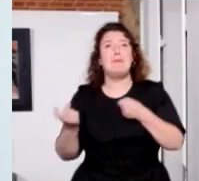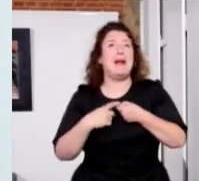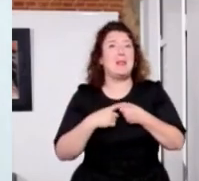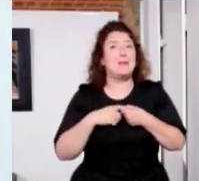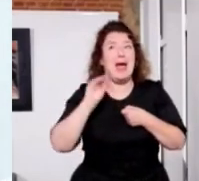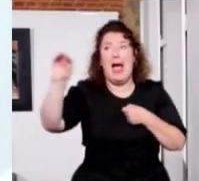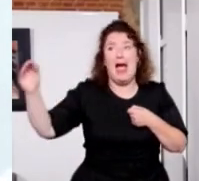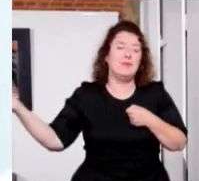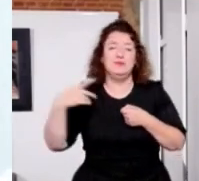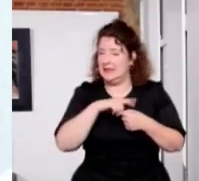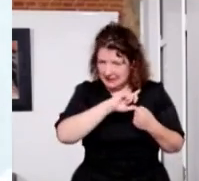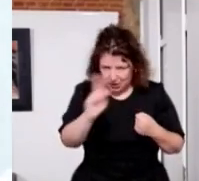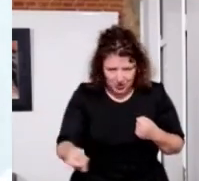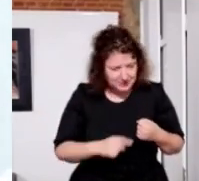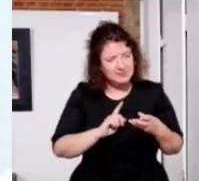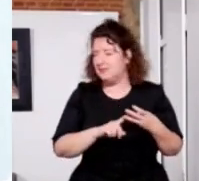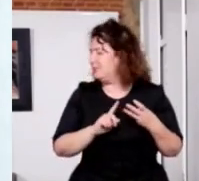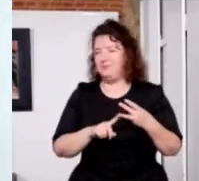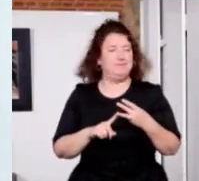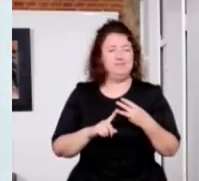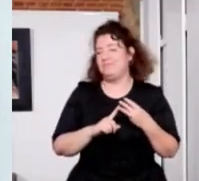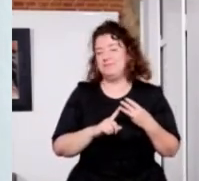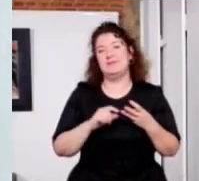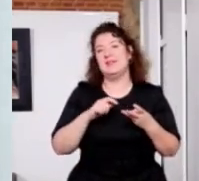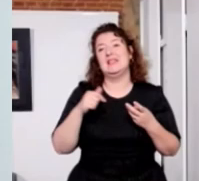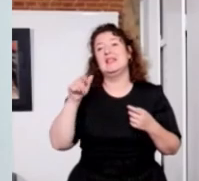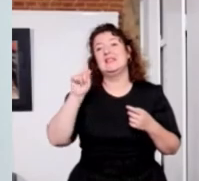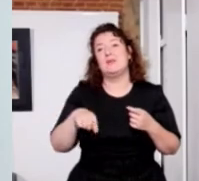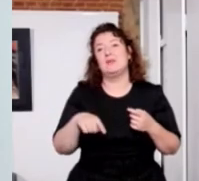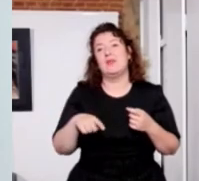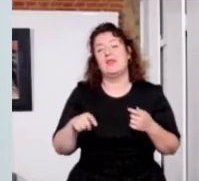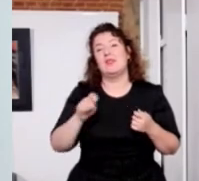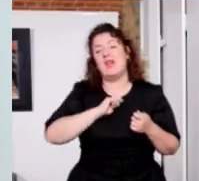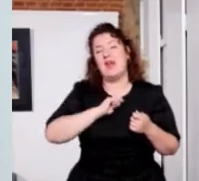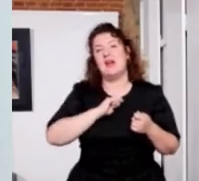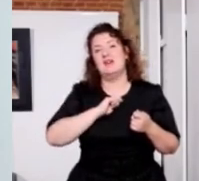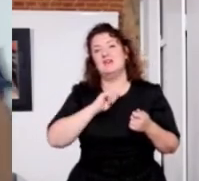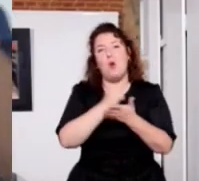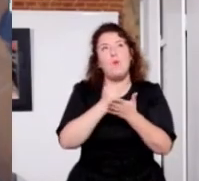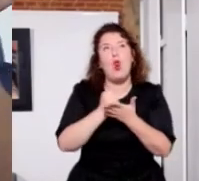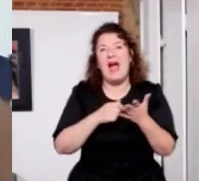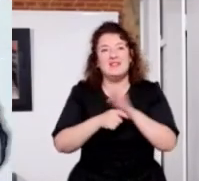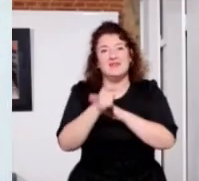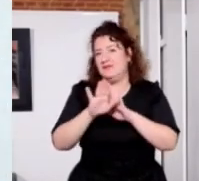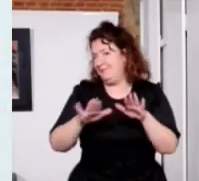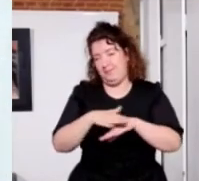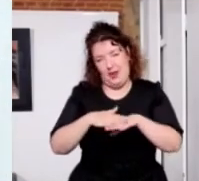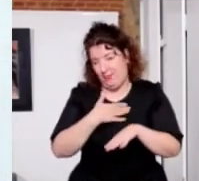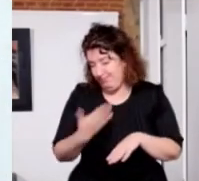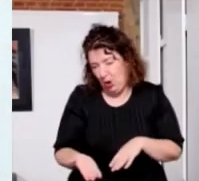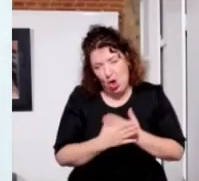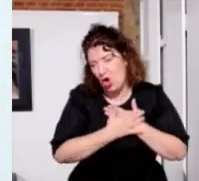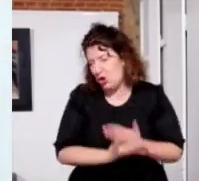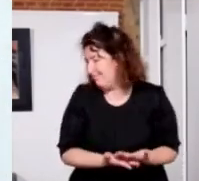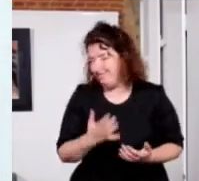en nuestras entidades? No nos lo va a dar tampoco. ¿Que la Volunteca va a acabar con la burocracia? Lo siento, pero no va a acabar con